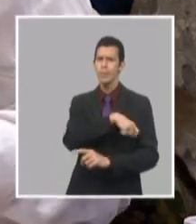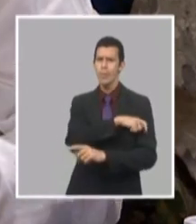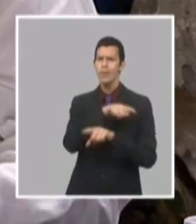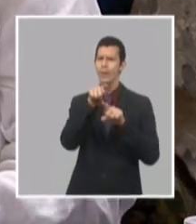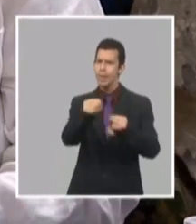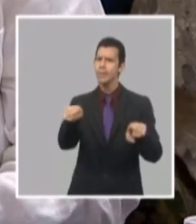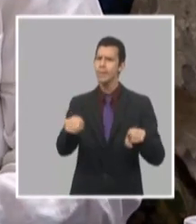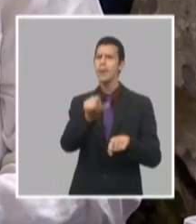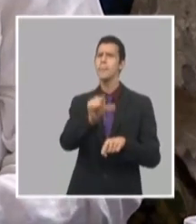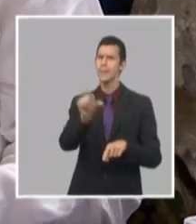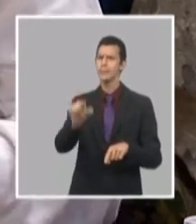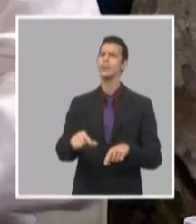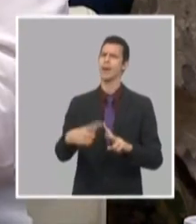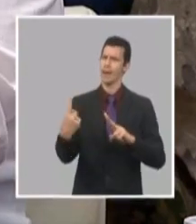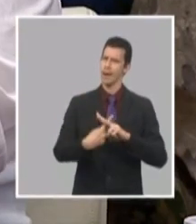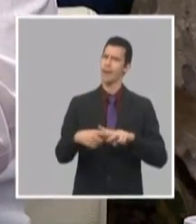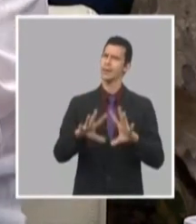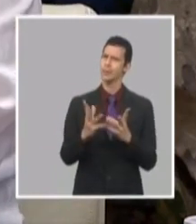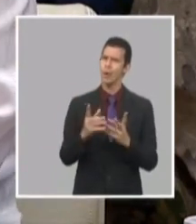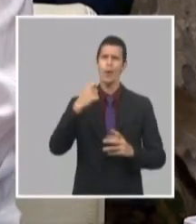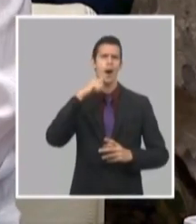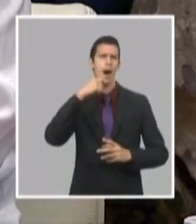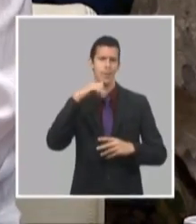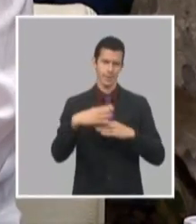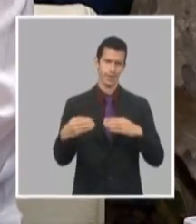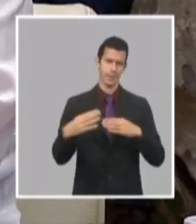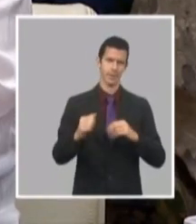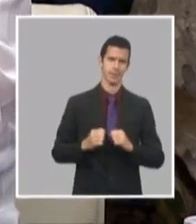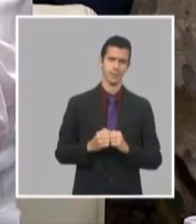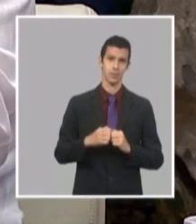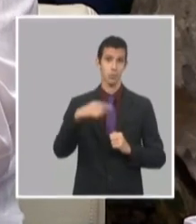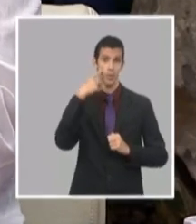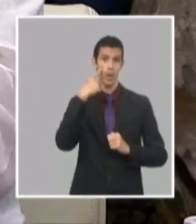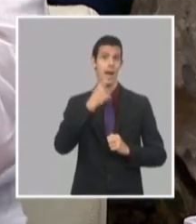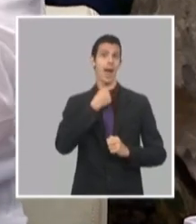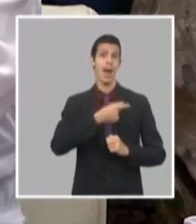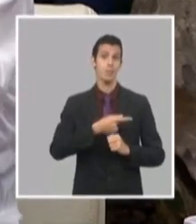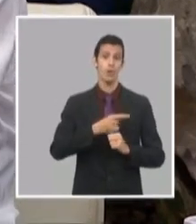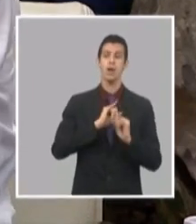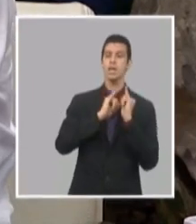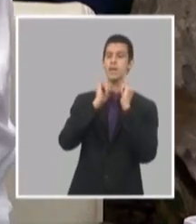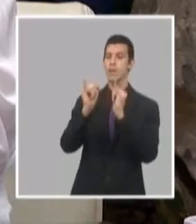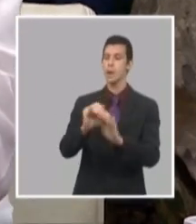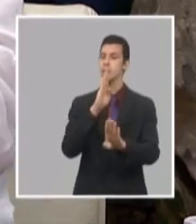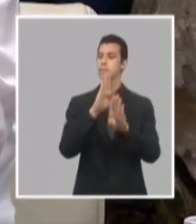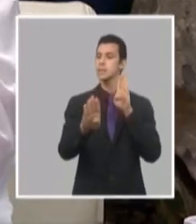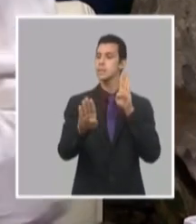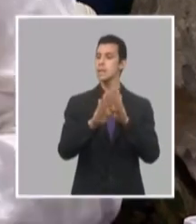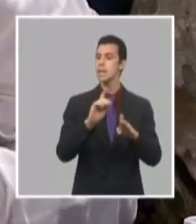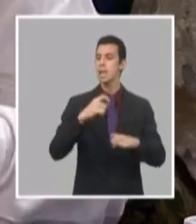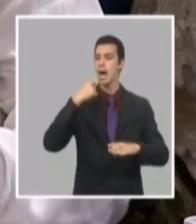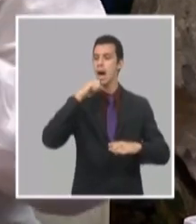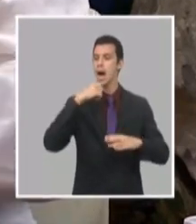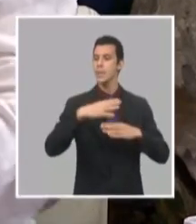términos económicos está demostrado con las ventas que hemos hecho en divisas de los equipos de los de los autos se atraque hay